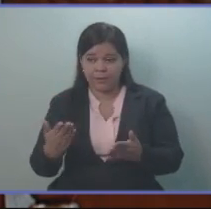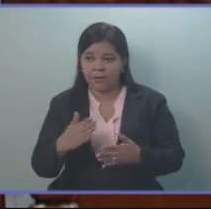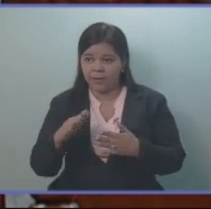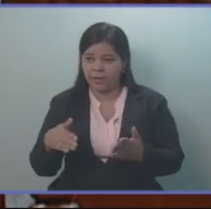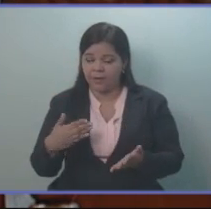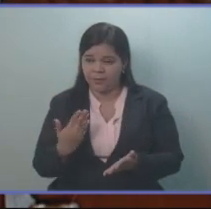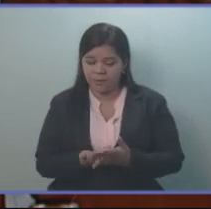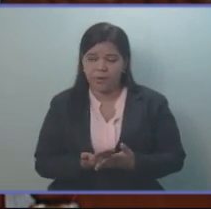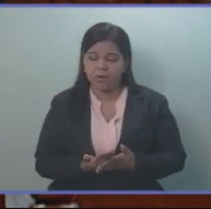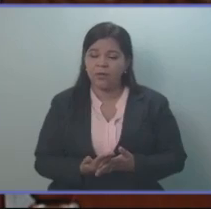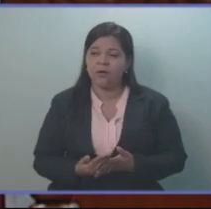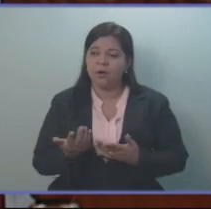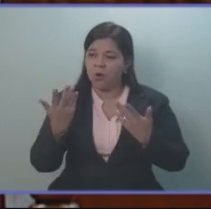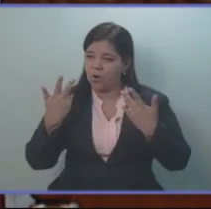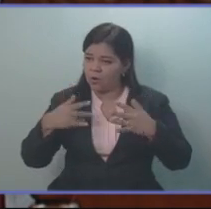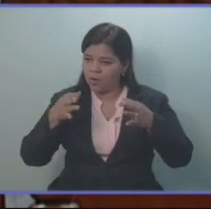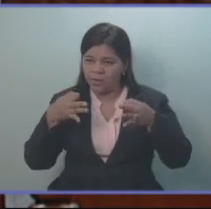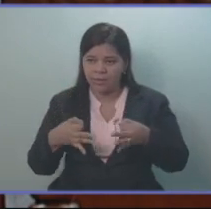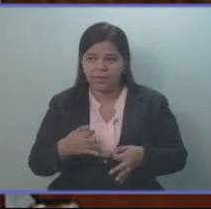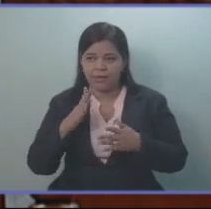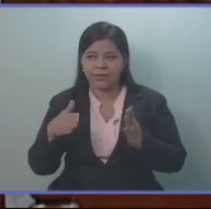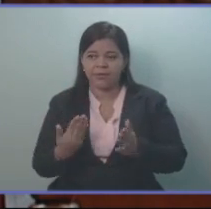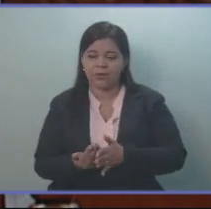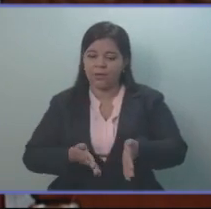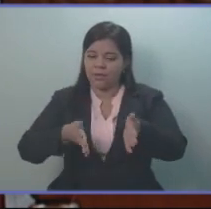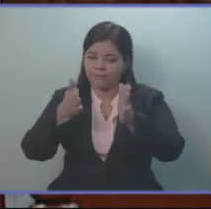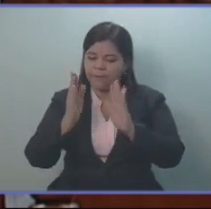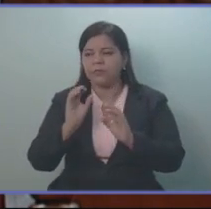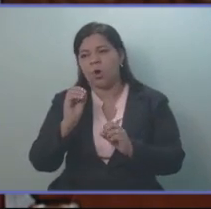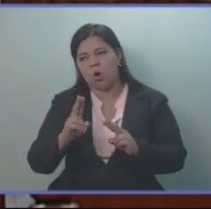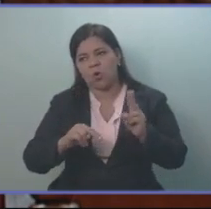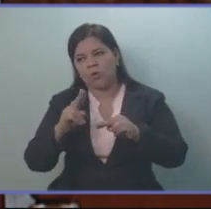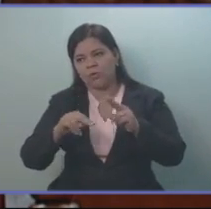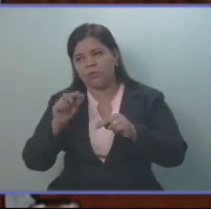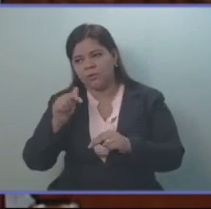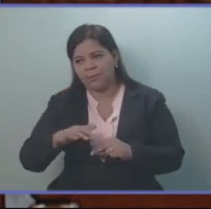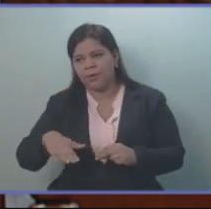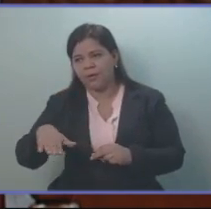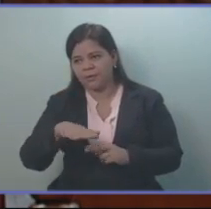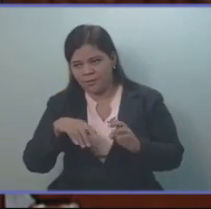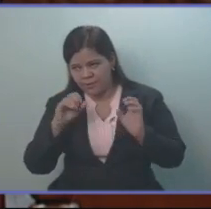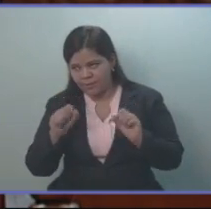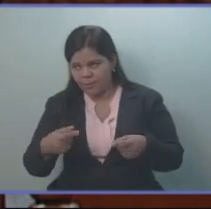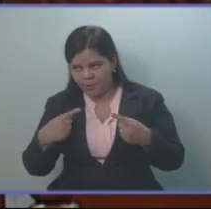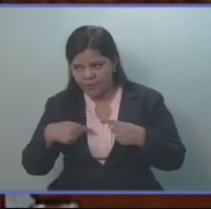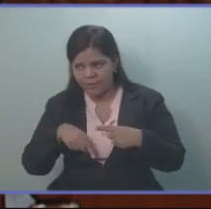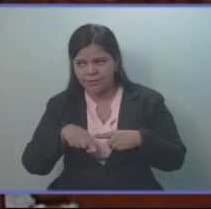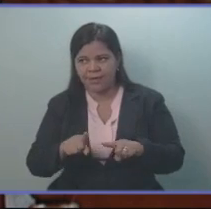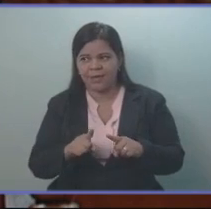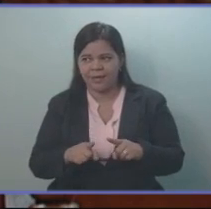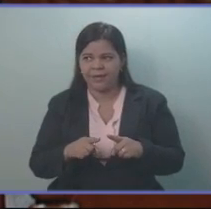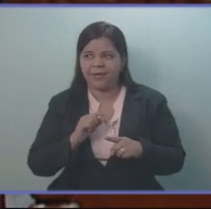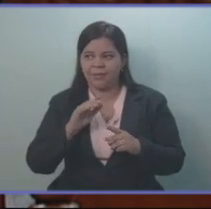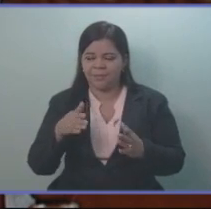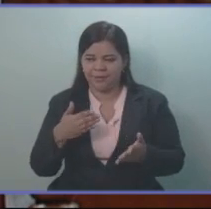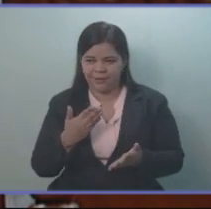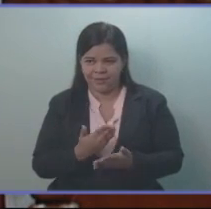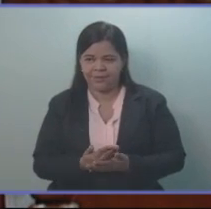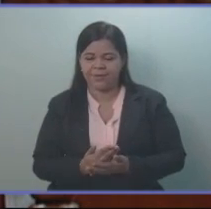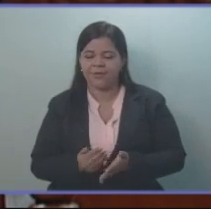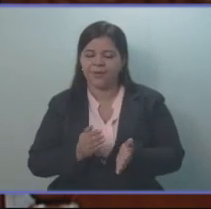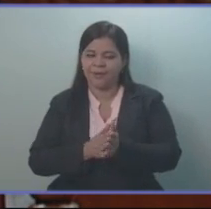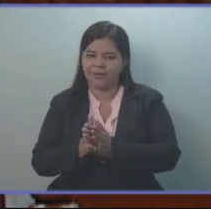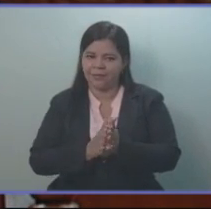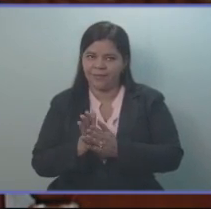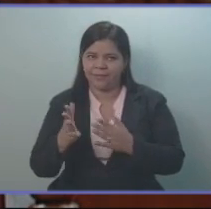donante original con todos sus edificios y construcciones para que el inmueble mantenga su finalidad de uso habitacional de interés